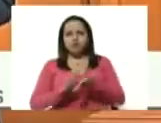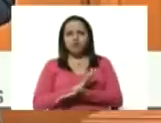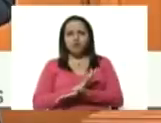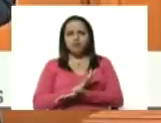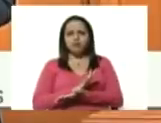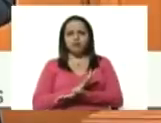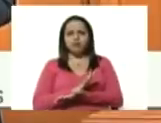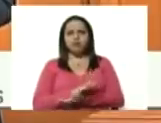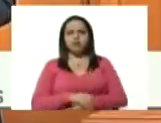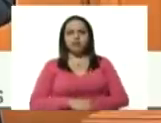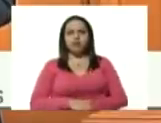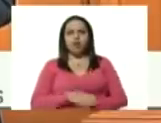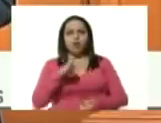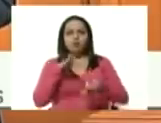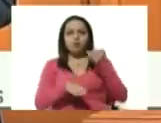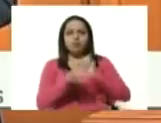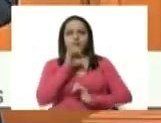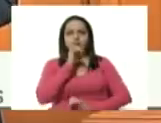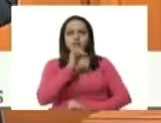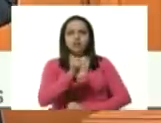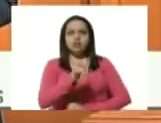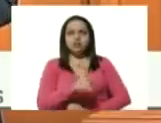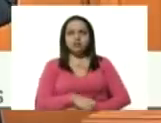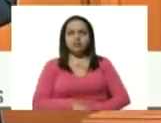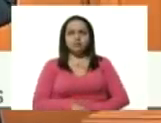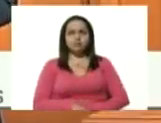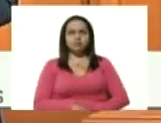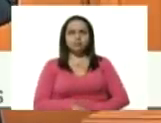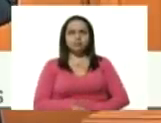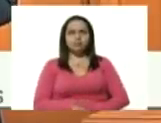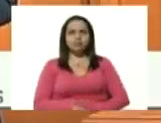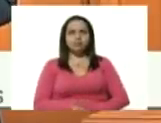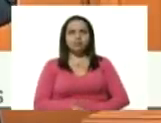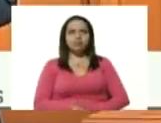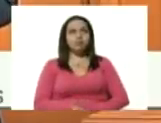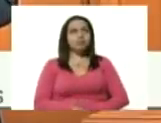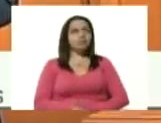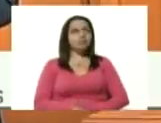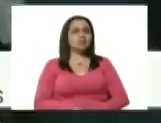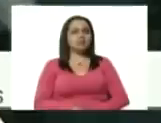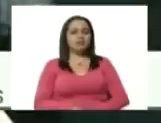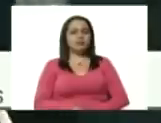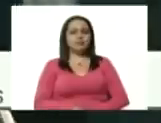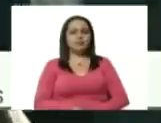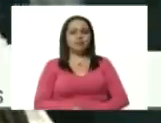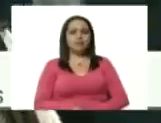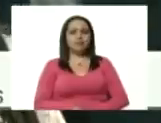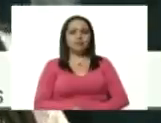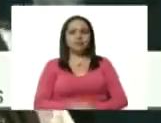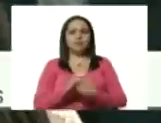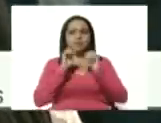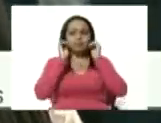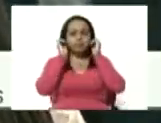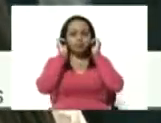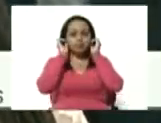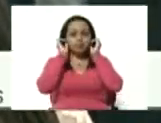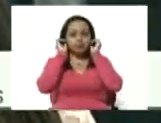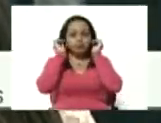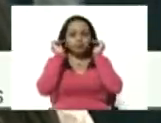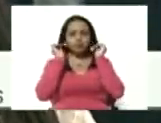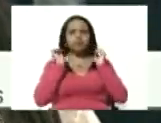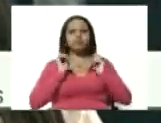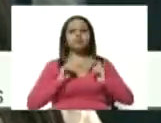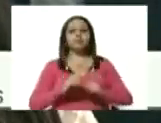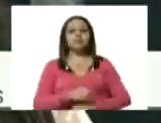web de Últimas Noticias. Lo ha recibido Audrey Farnetano,